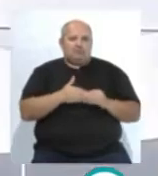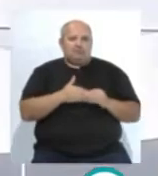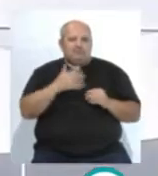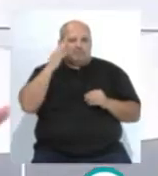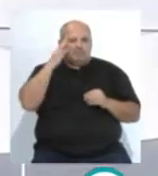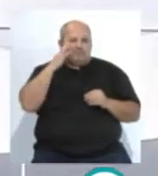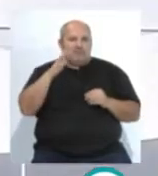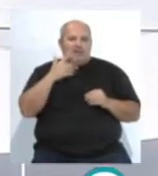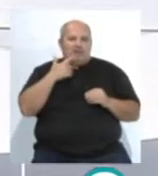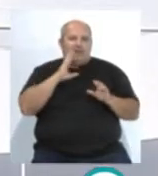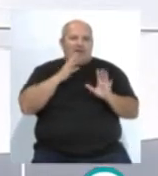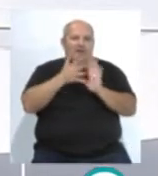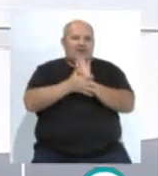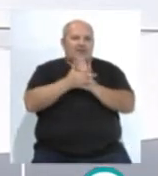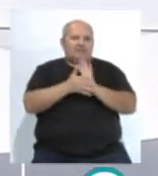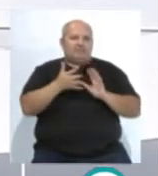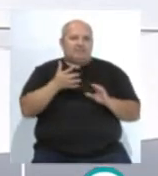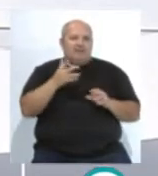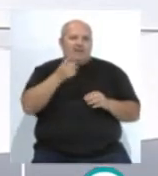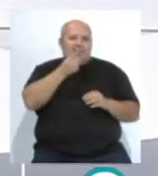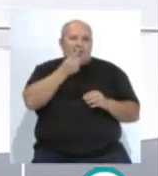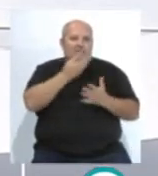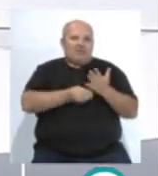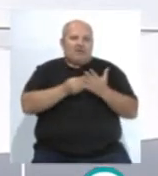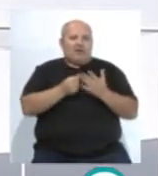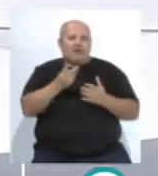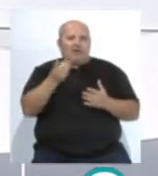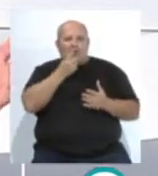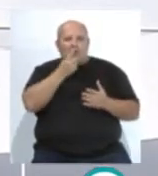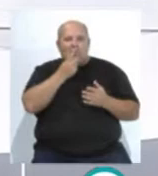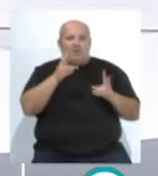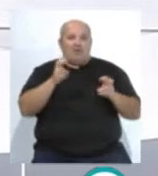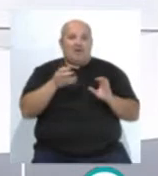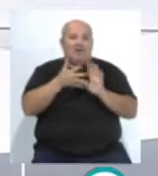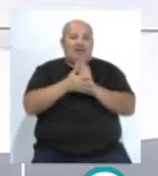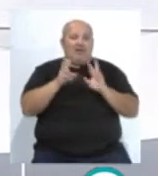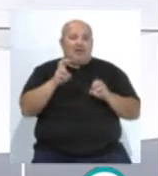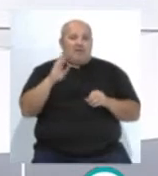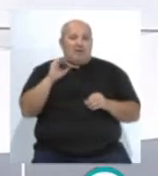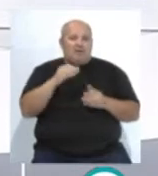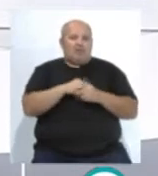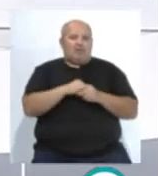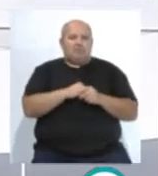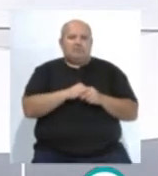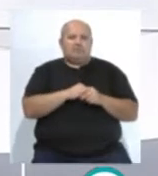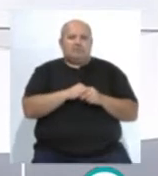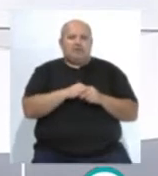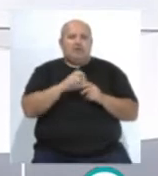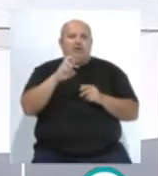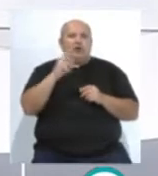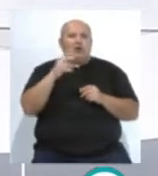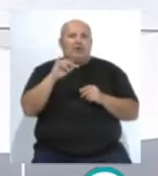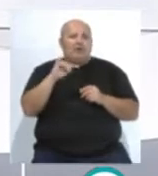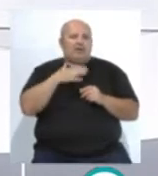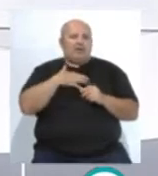con esos errores que está hablando, son errores garrafales de bulto, pero hay otro tipo de errores, lo comentaba Paco al principio del programa. Rodri es un jugador que lo conoce todo el